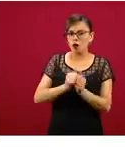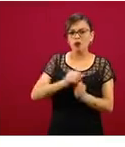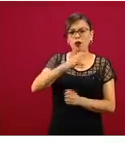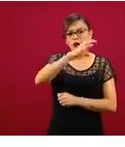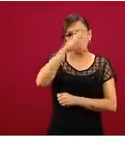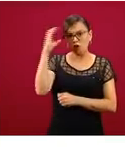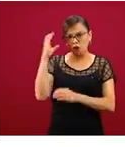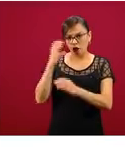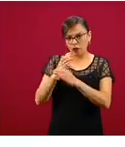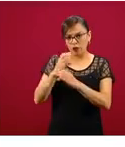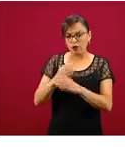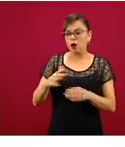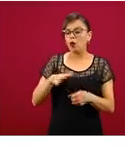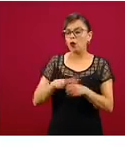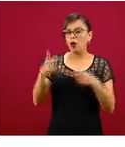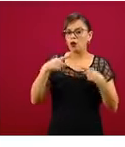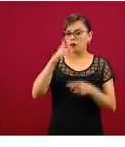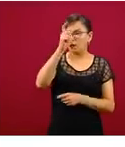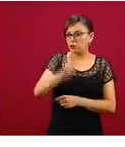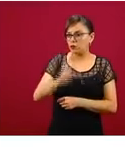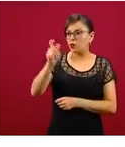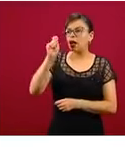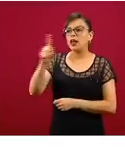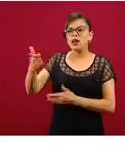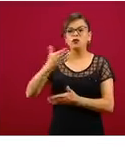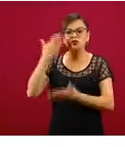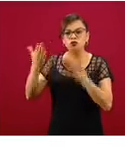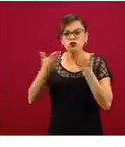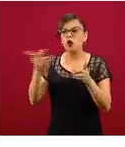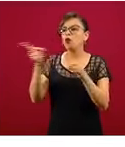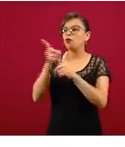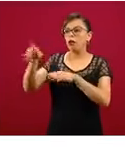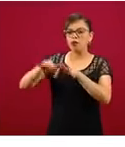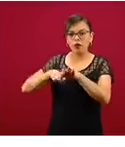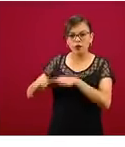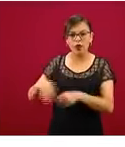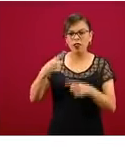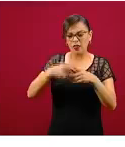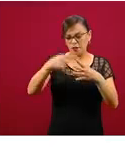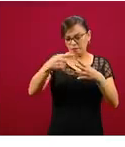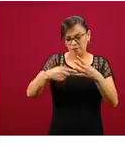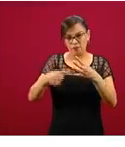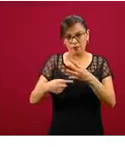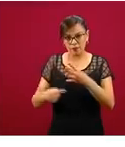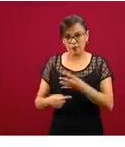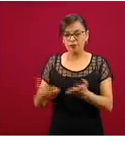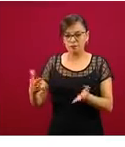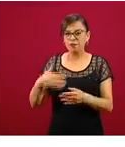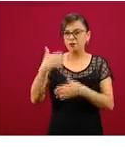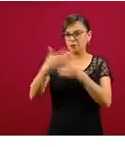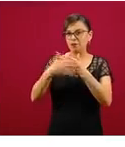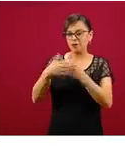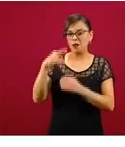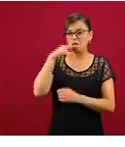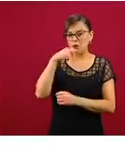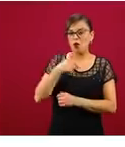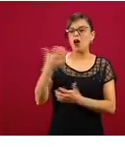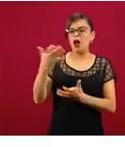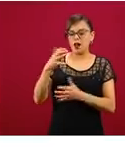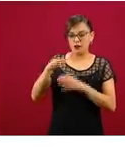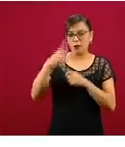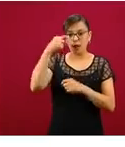estas personas, cuál es su grado académico, dónde laboran, etcétera. Lo voy a hacer muy pronto. Nos